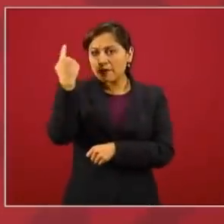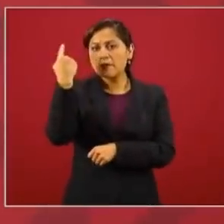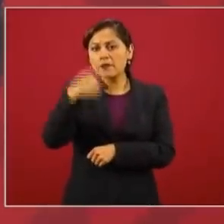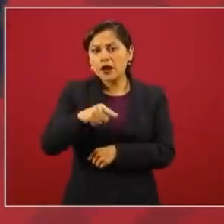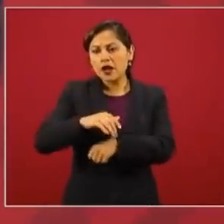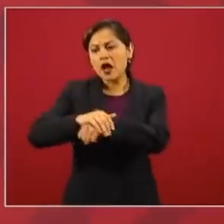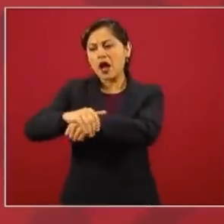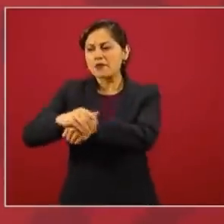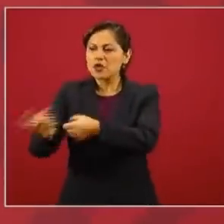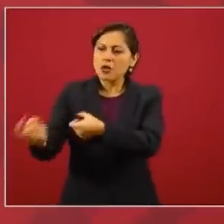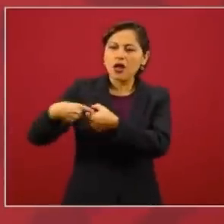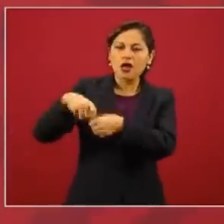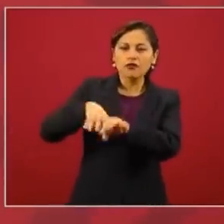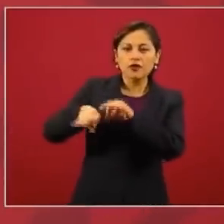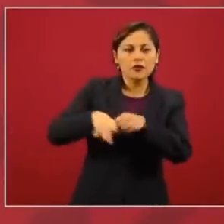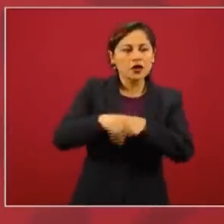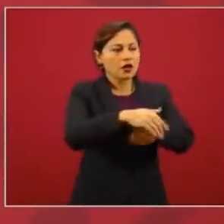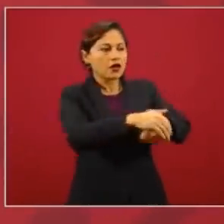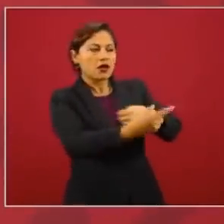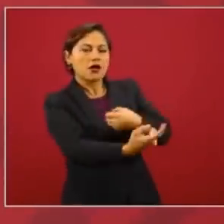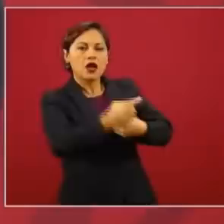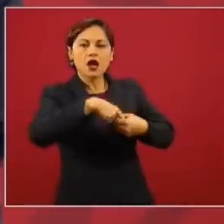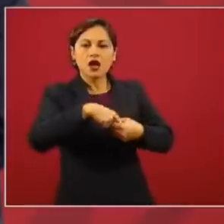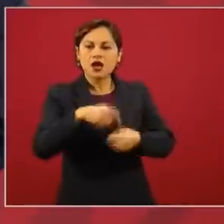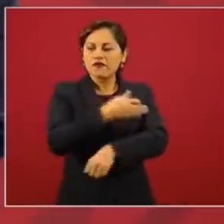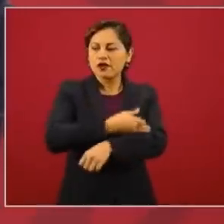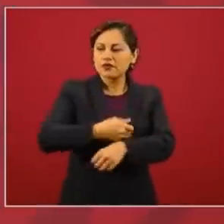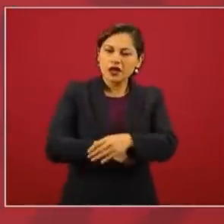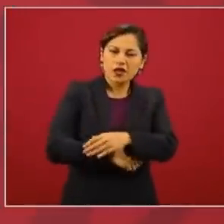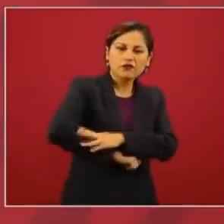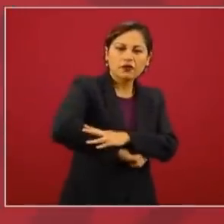los amigos, a los familiares,